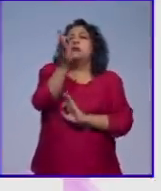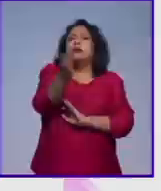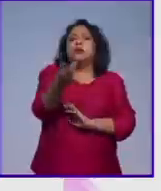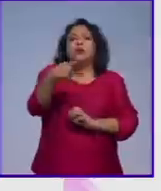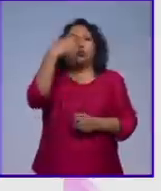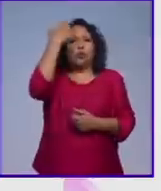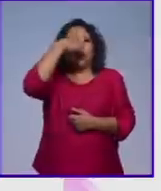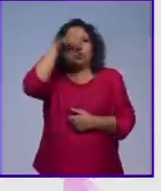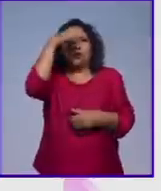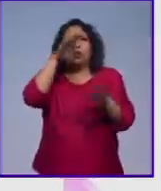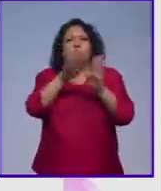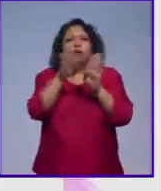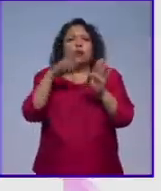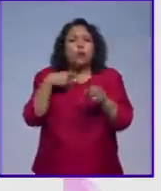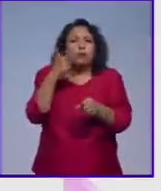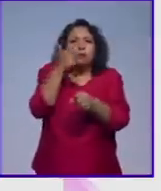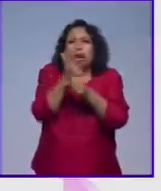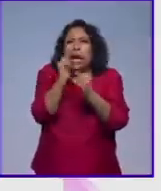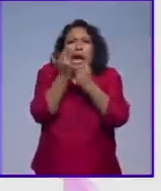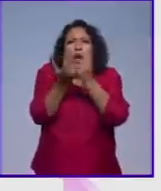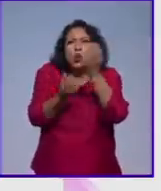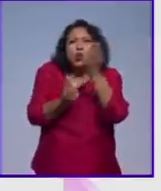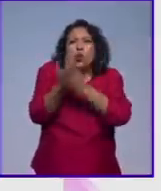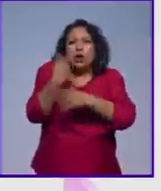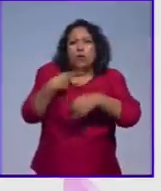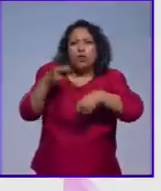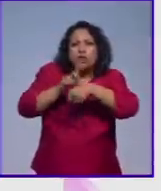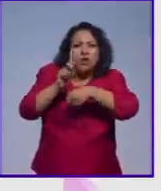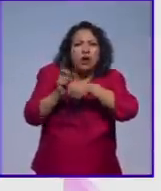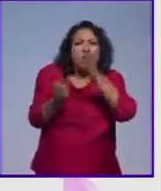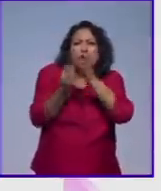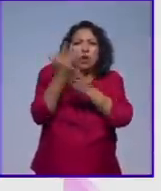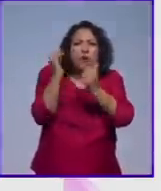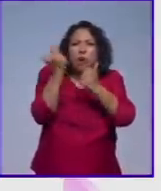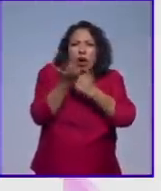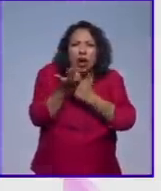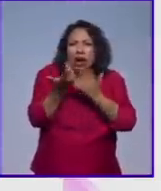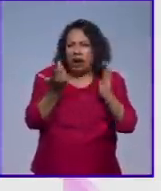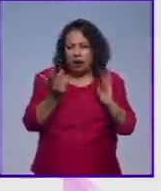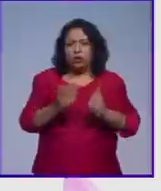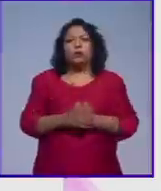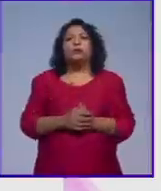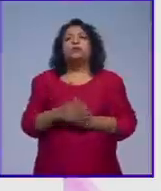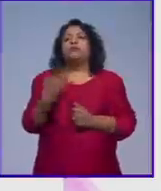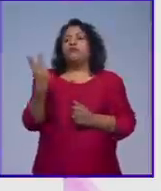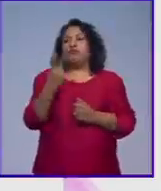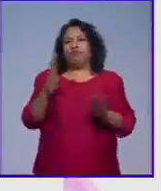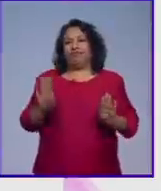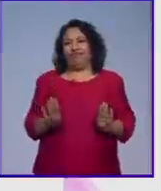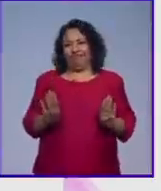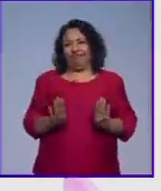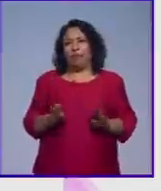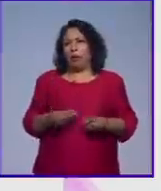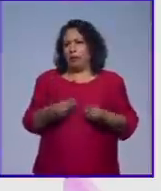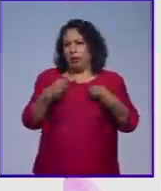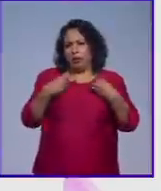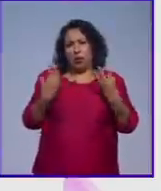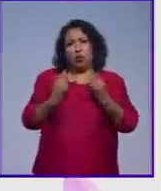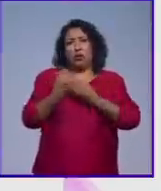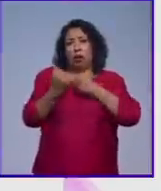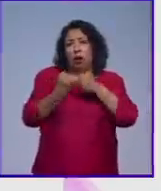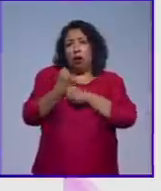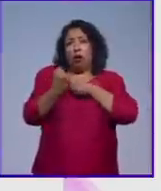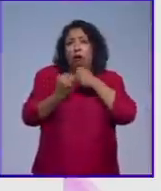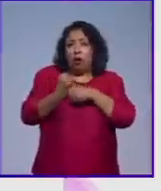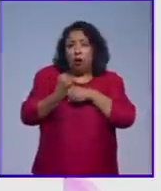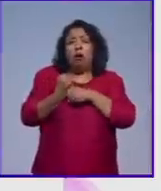experiencia como un descubrimiento de algo nuevo cada día, ¿no? Si una pareja sigue viviendo junta después de muchos